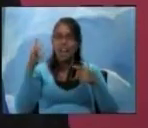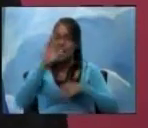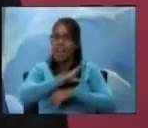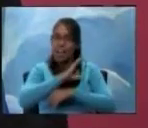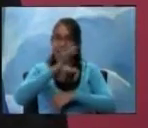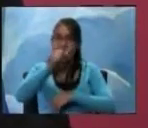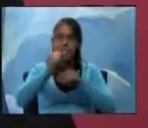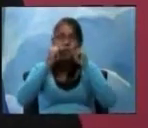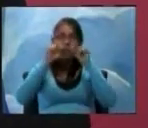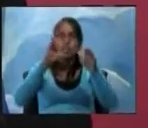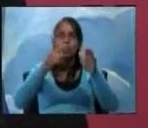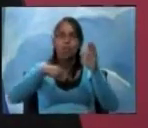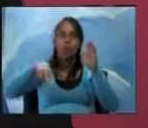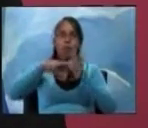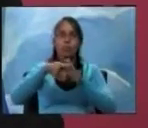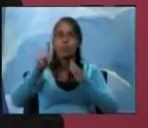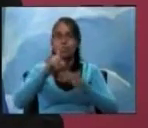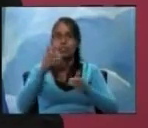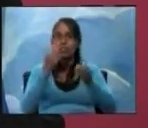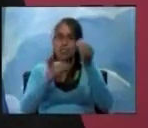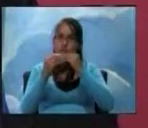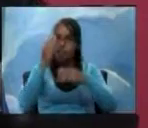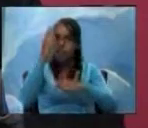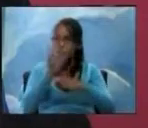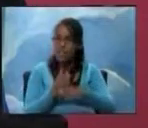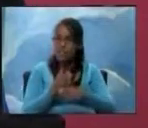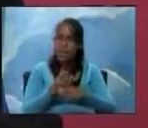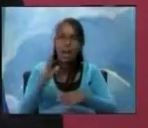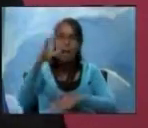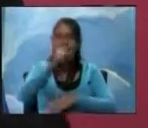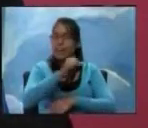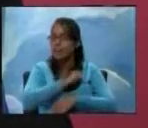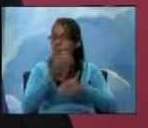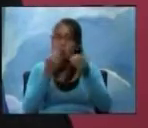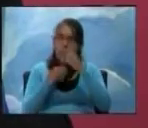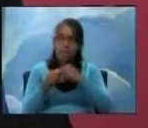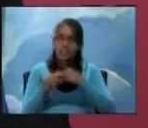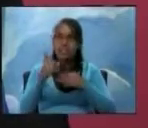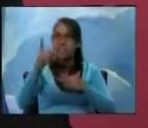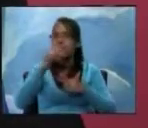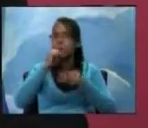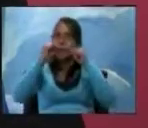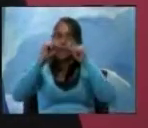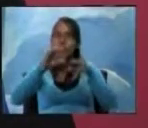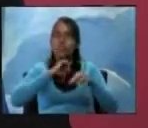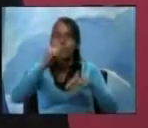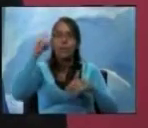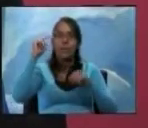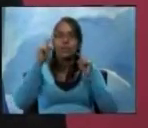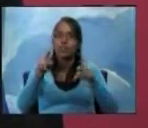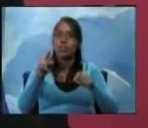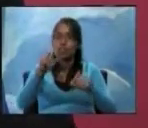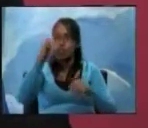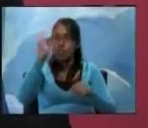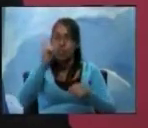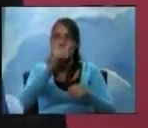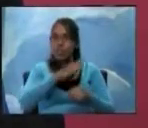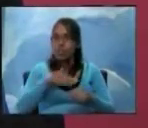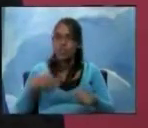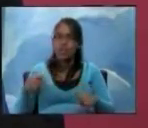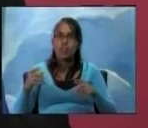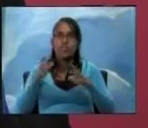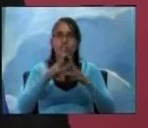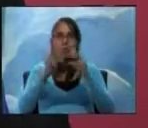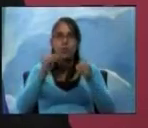bendición completa, que no se coma la torta a media, que agarre la completa, que la bendición es para usted. Dios no quiere bendiciones mocha, chucuta para